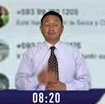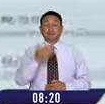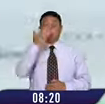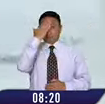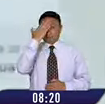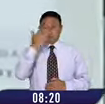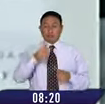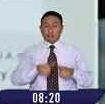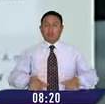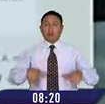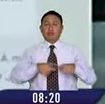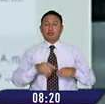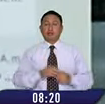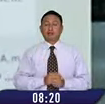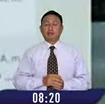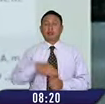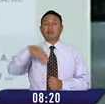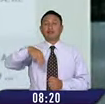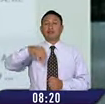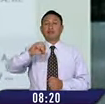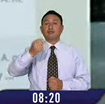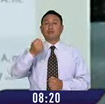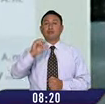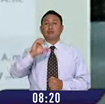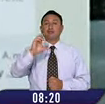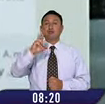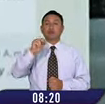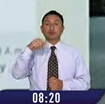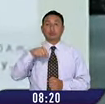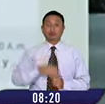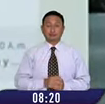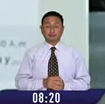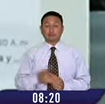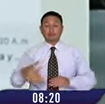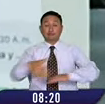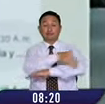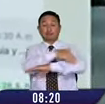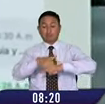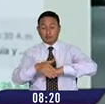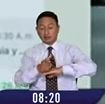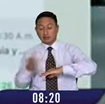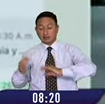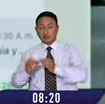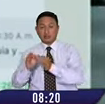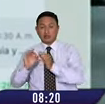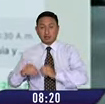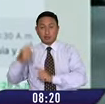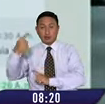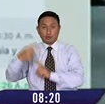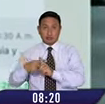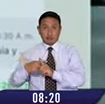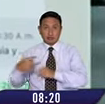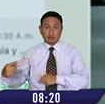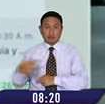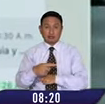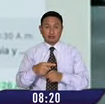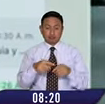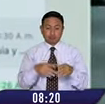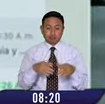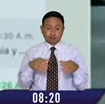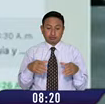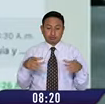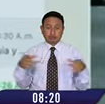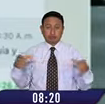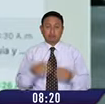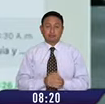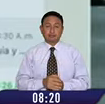sitio. Esto es en la Moscú, como ya les comenté, arreglaron algo en la calle de al lado derecho como hace un mes, bache de crecimiento vertiginoso, calle